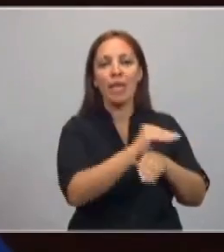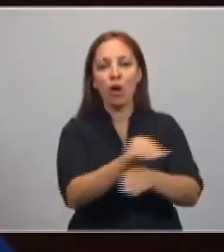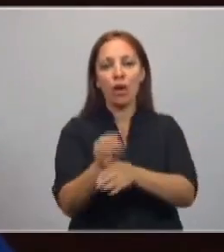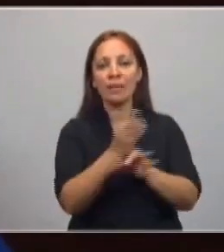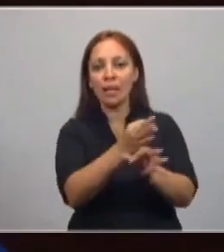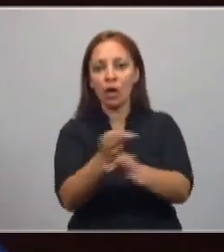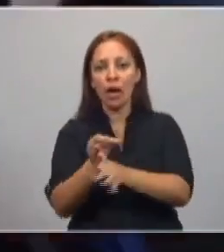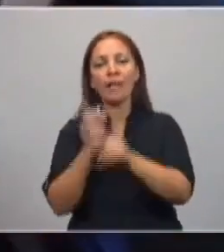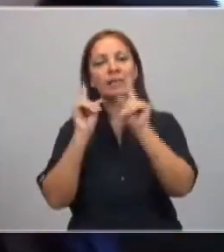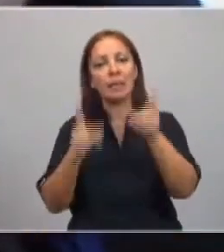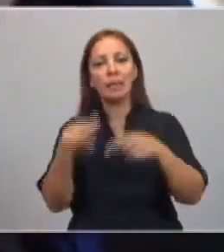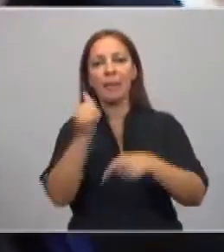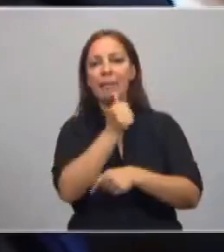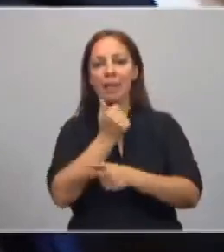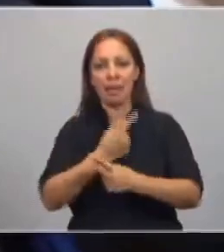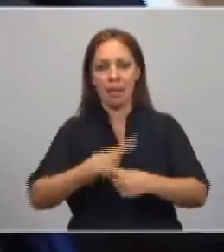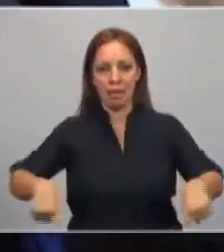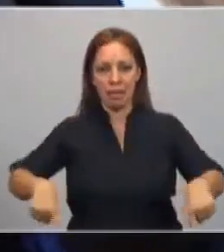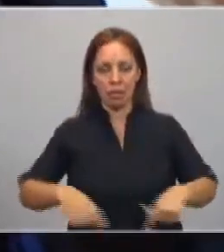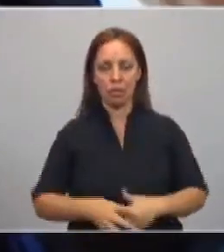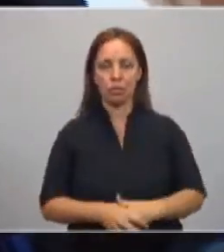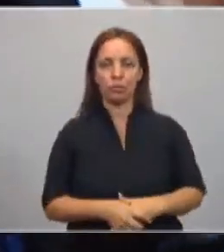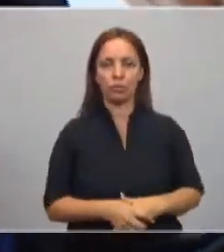los medicamentos.